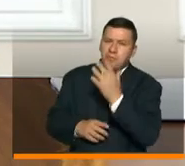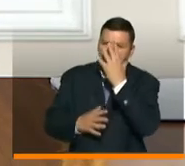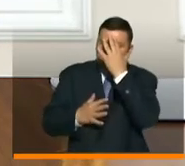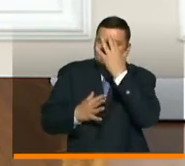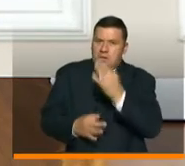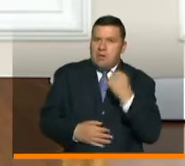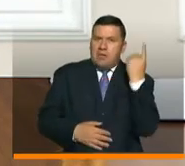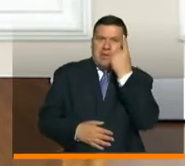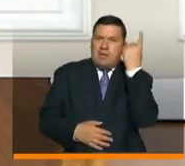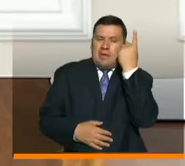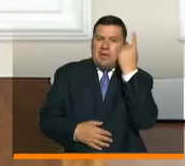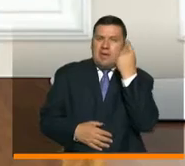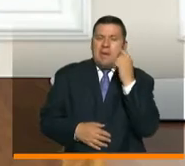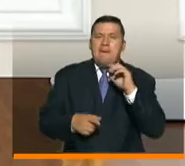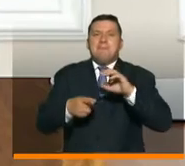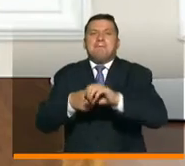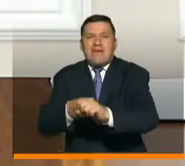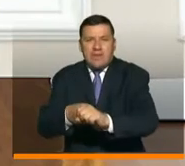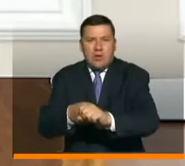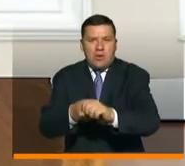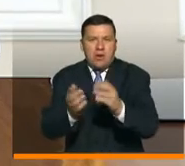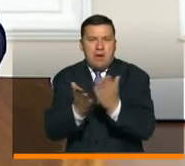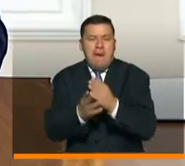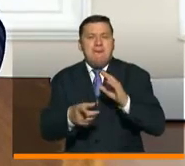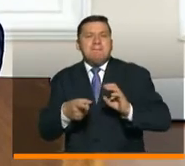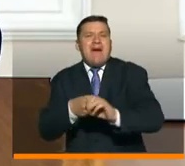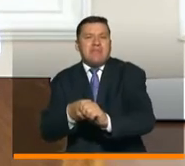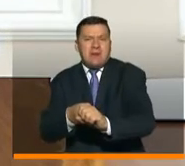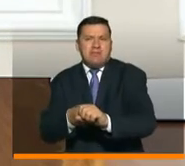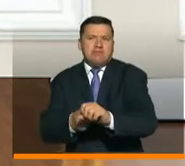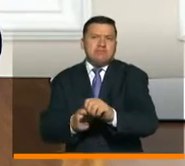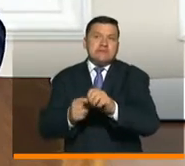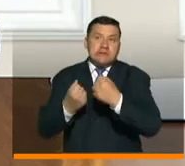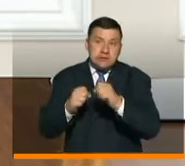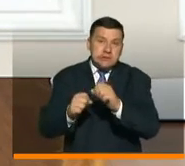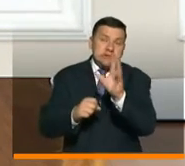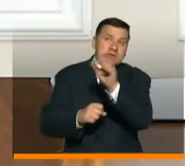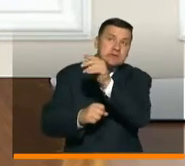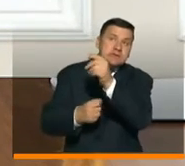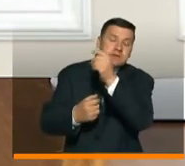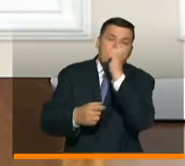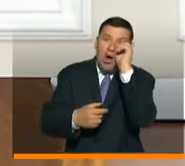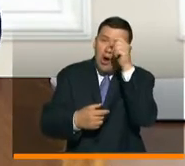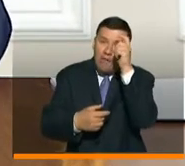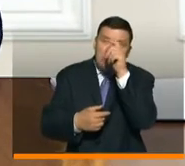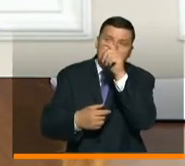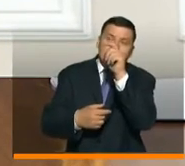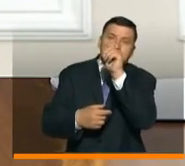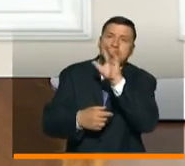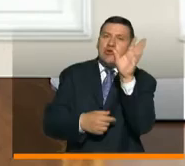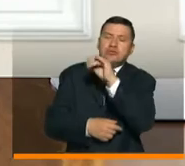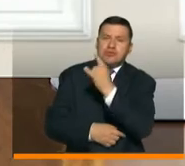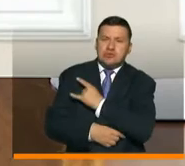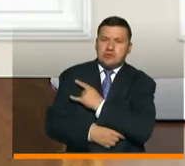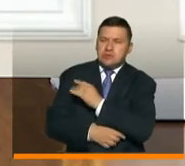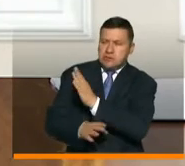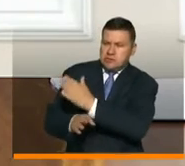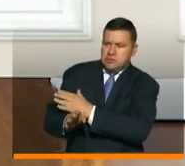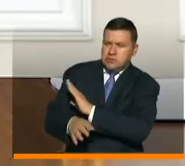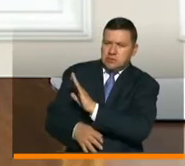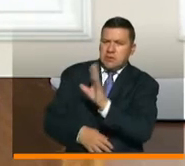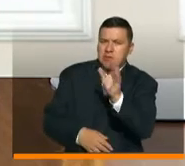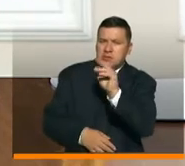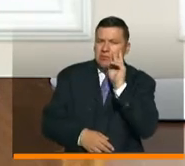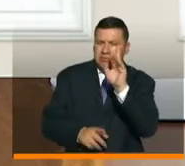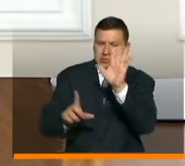alivios generales en todas las matrículas, un esfuerzo que se ha hecho con universidades en todo el territorio nacional. Así que antes de volverle a dar la palabra, quiero que todos